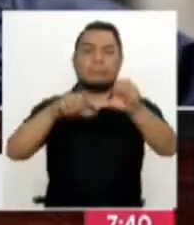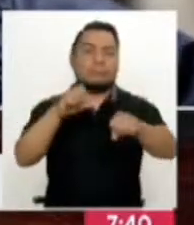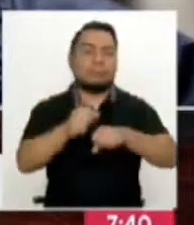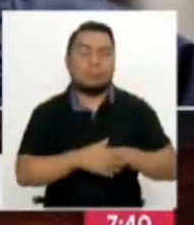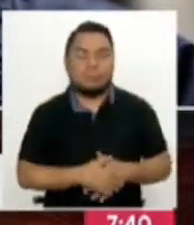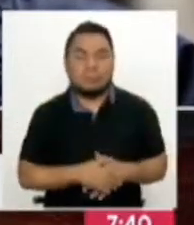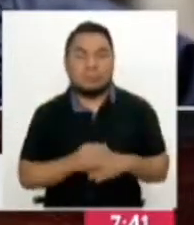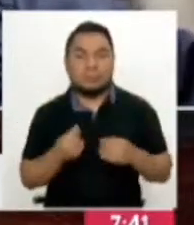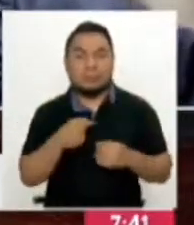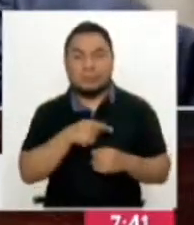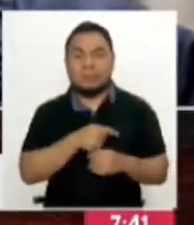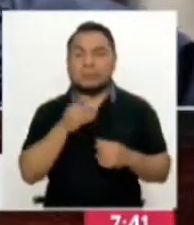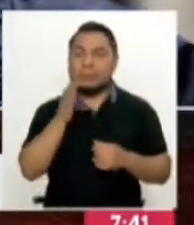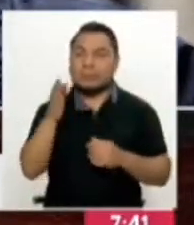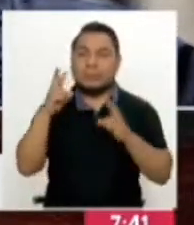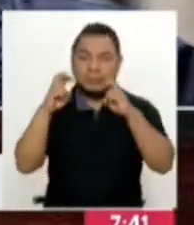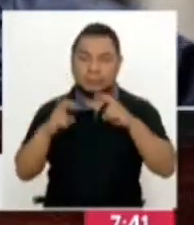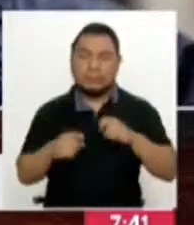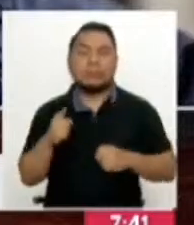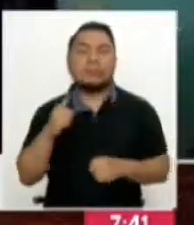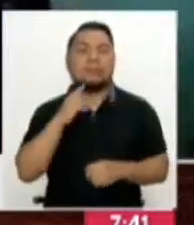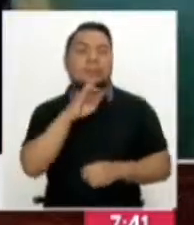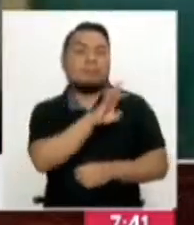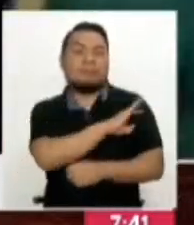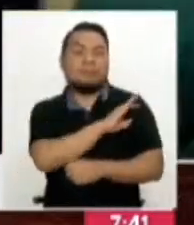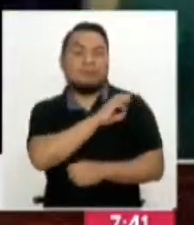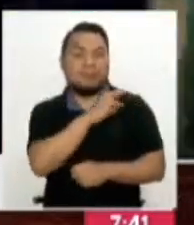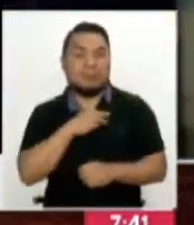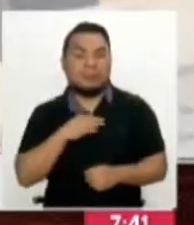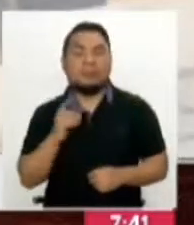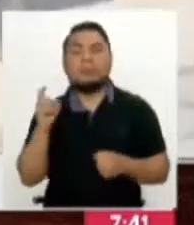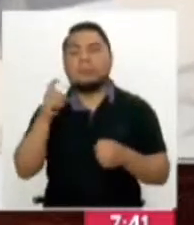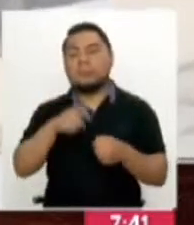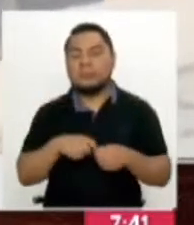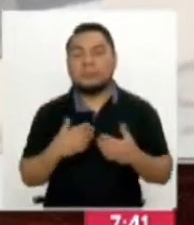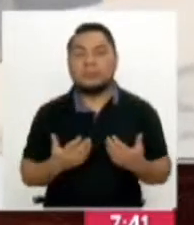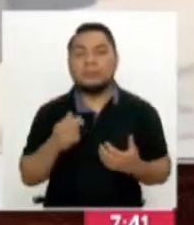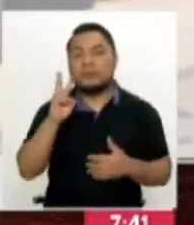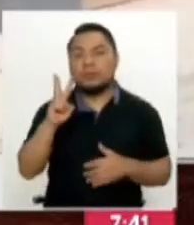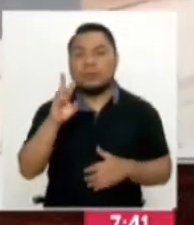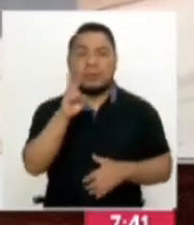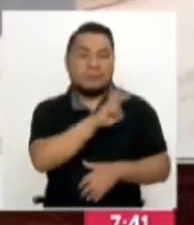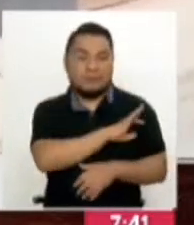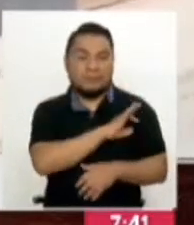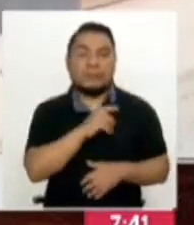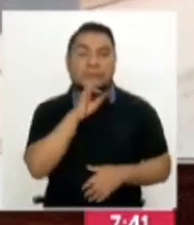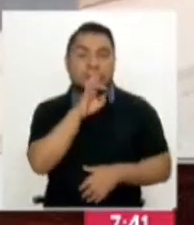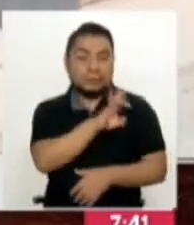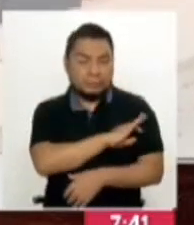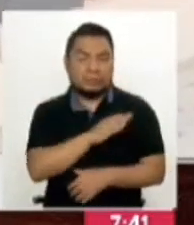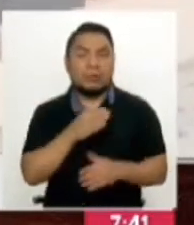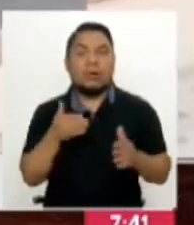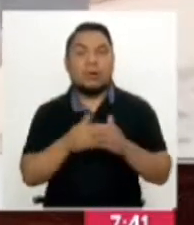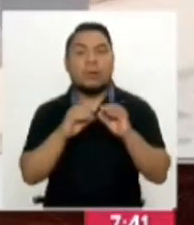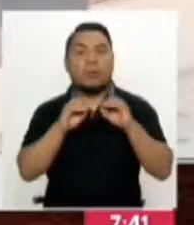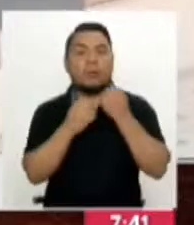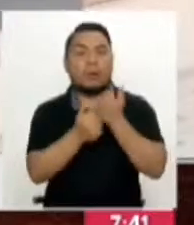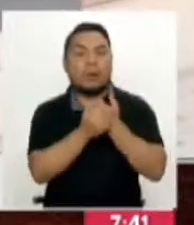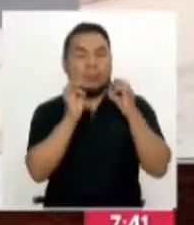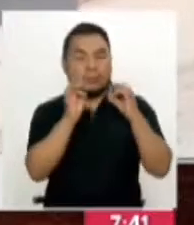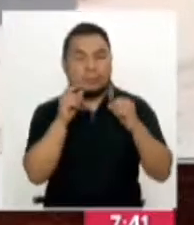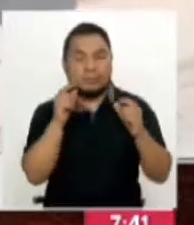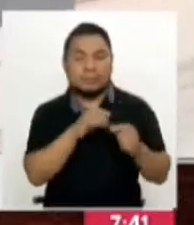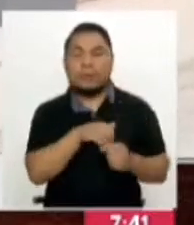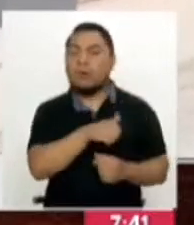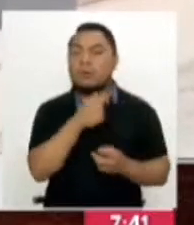operativos e investigaciones el Ministerio Público participa con dos tipos de fiscales: los fiscales contra el crimen organizado